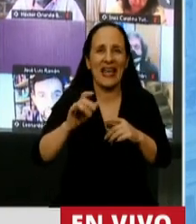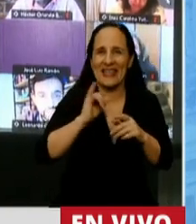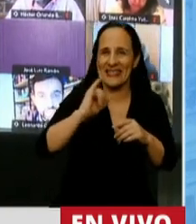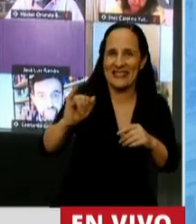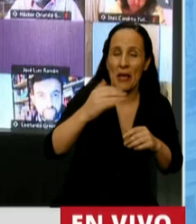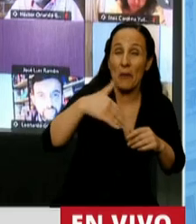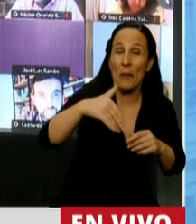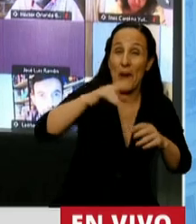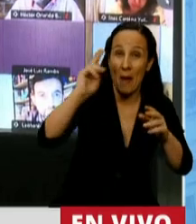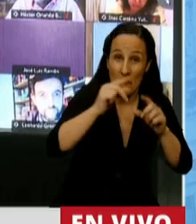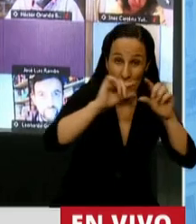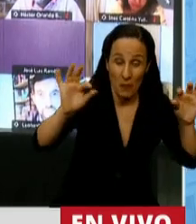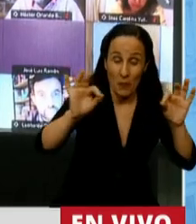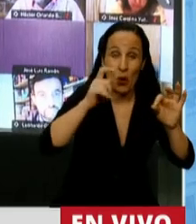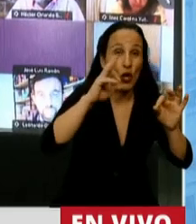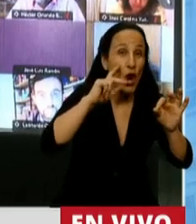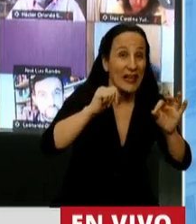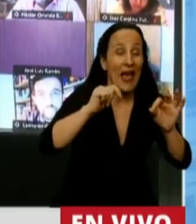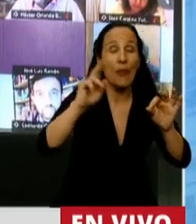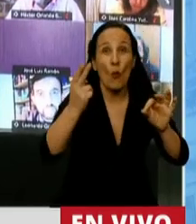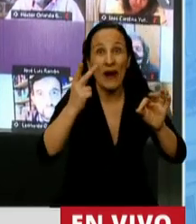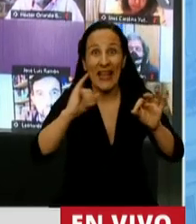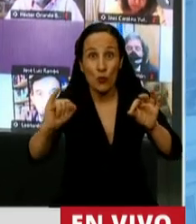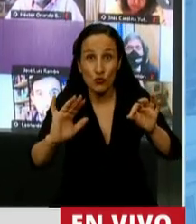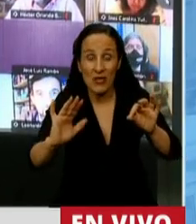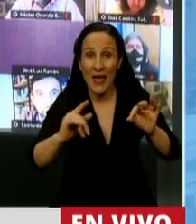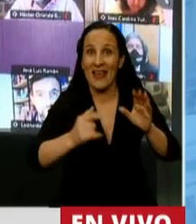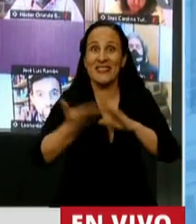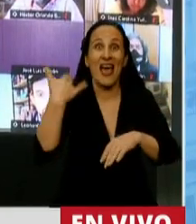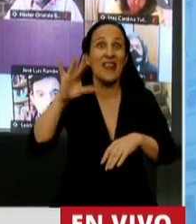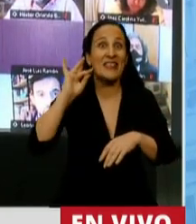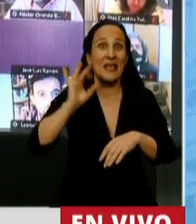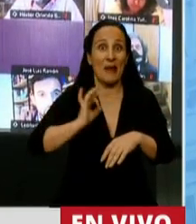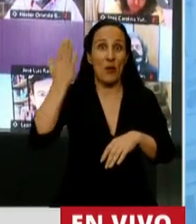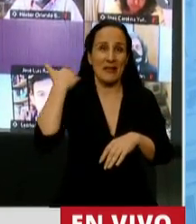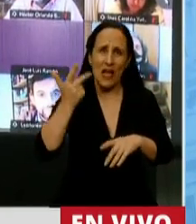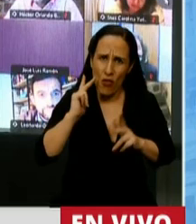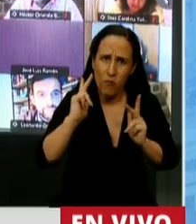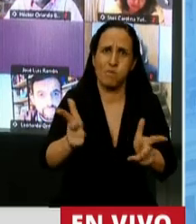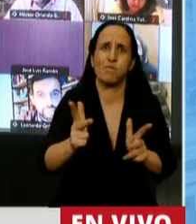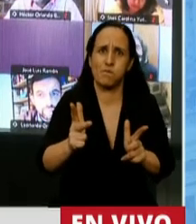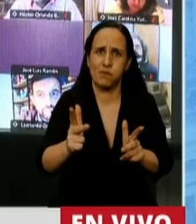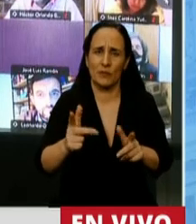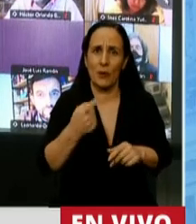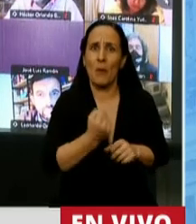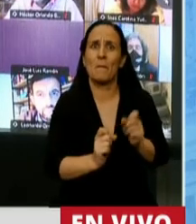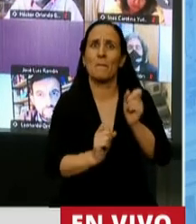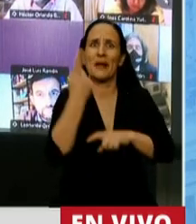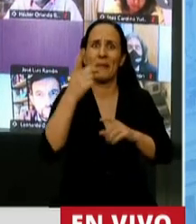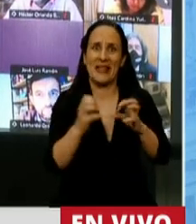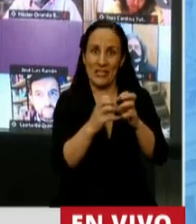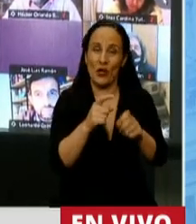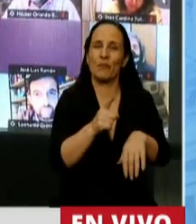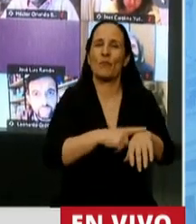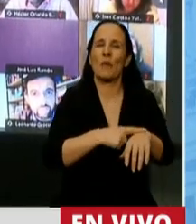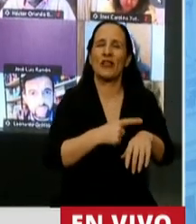anunciada lo decíamos en diciembre del 19 en la primera sesión posterior a